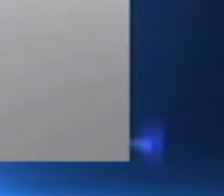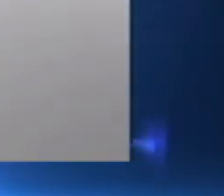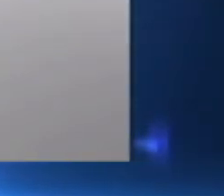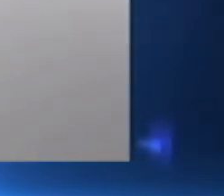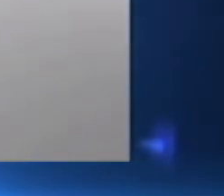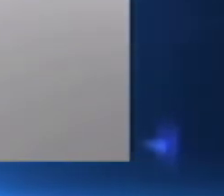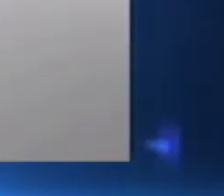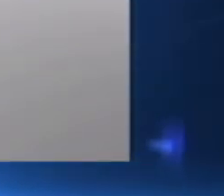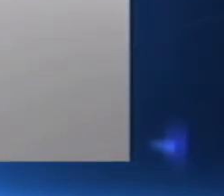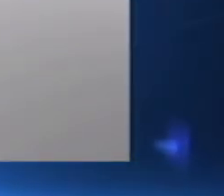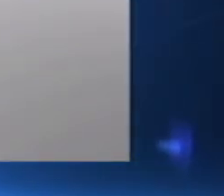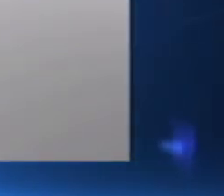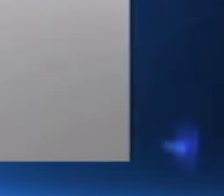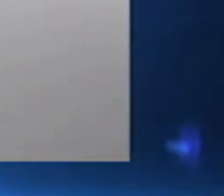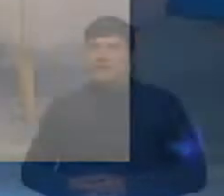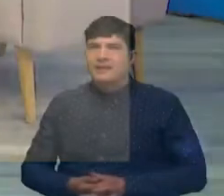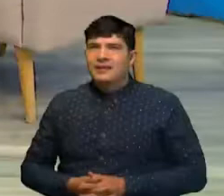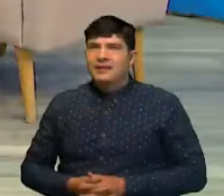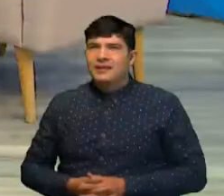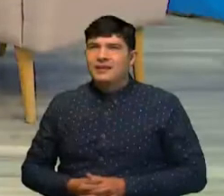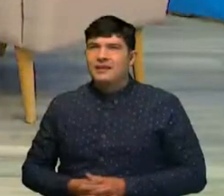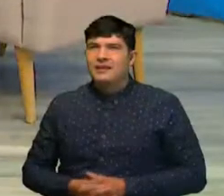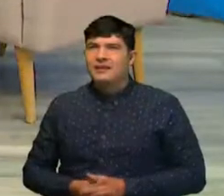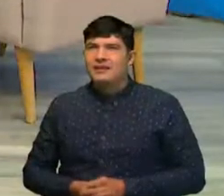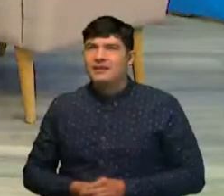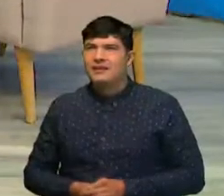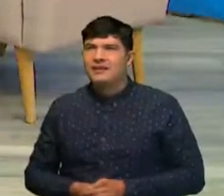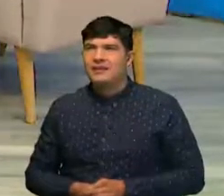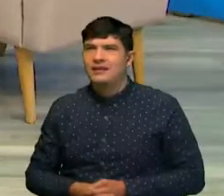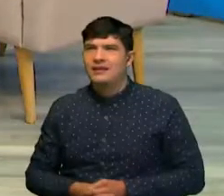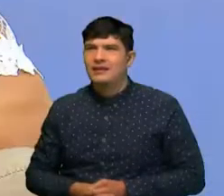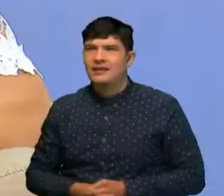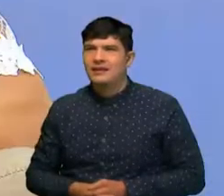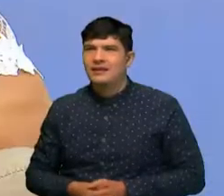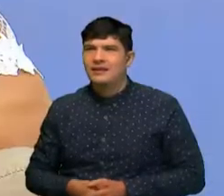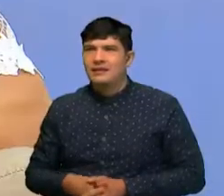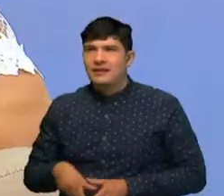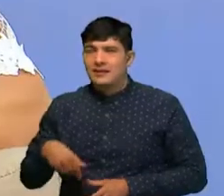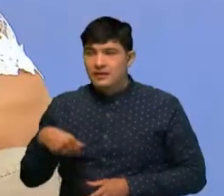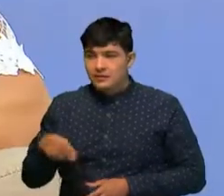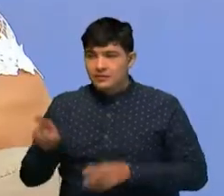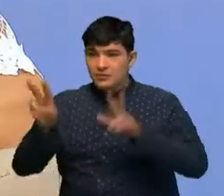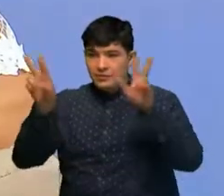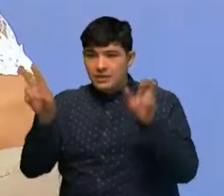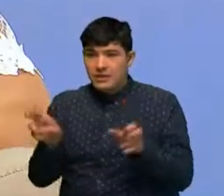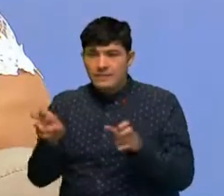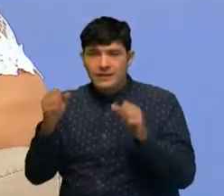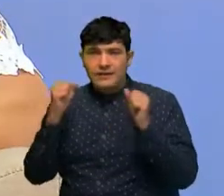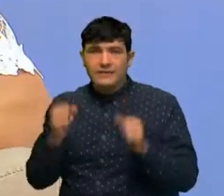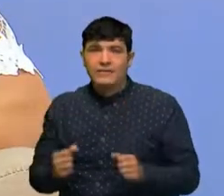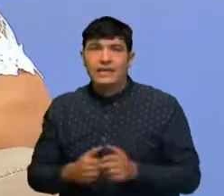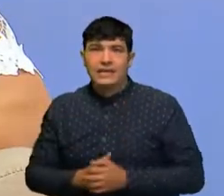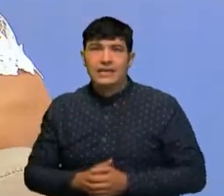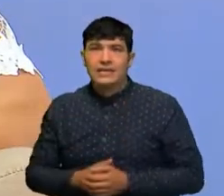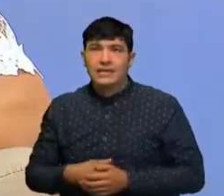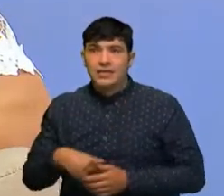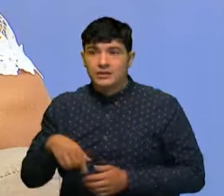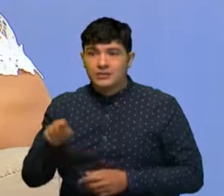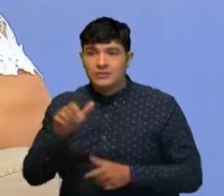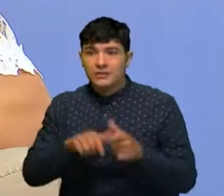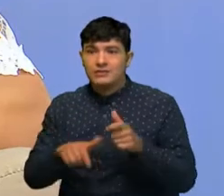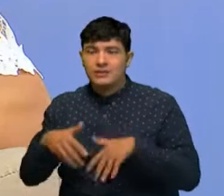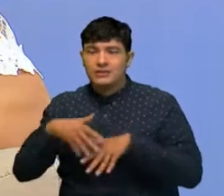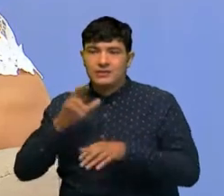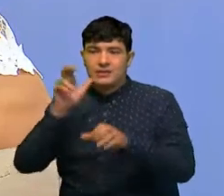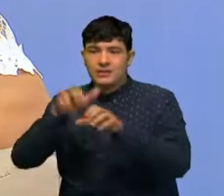sindicato? Mire, en ese caso, esto es un tema muy fuerte. Uh-huh. Y tan fuerte es que los sindicalistas en este